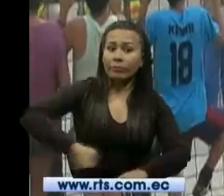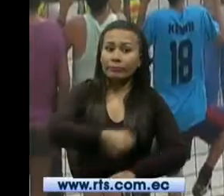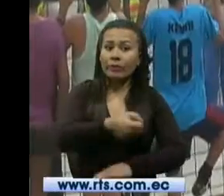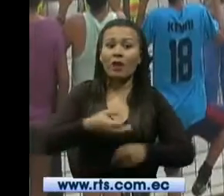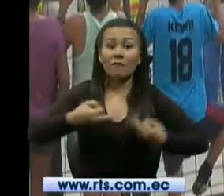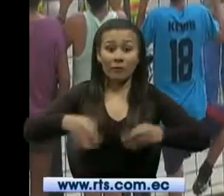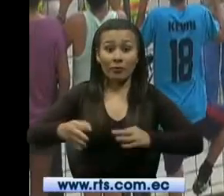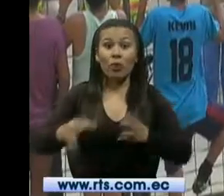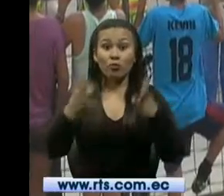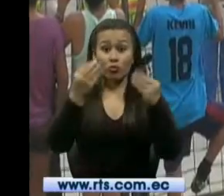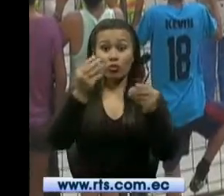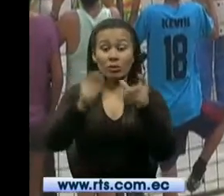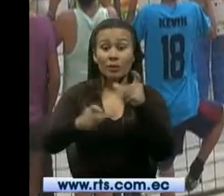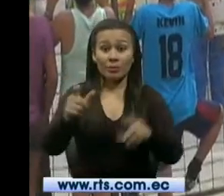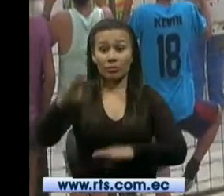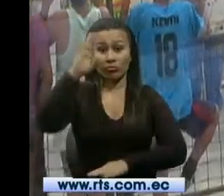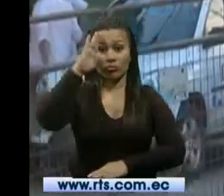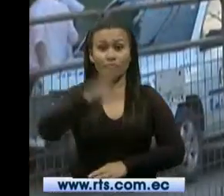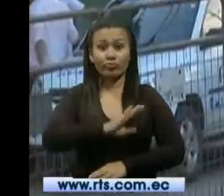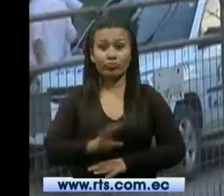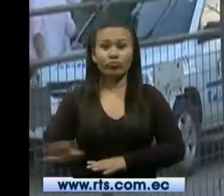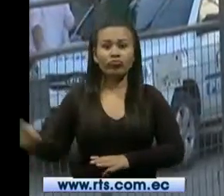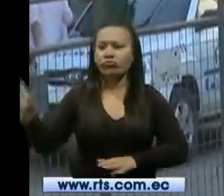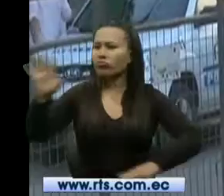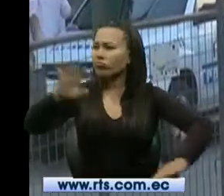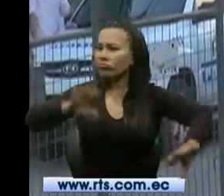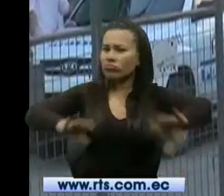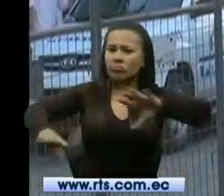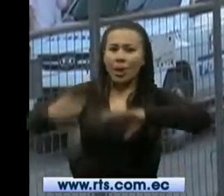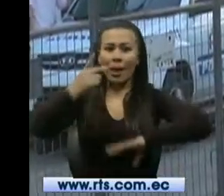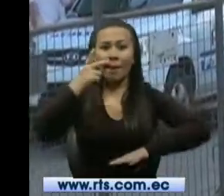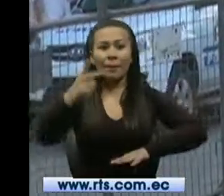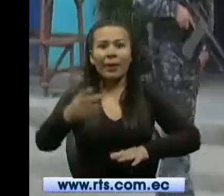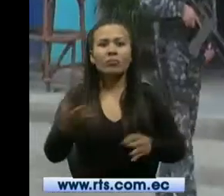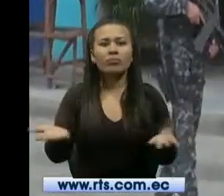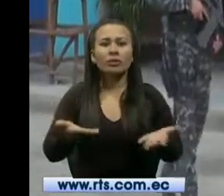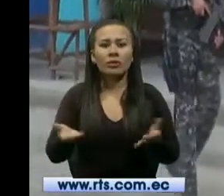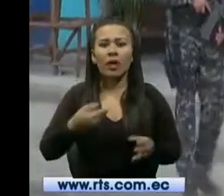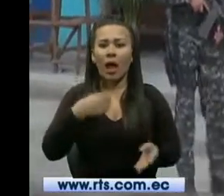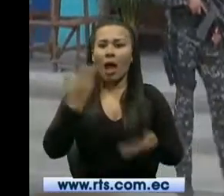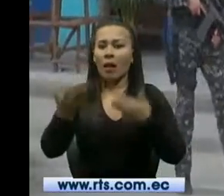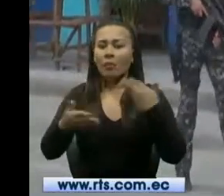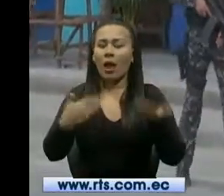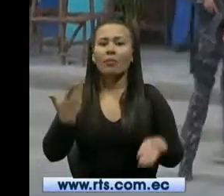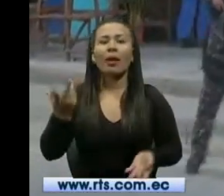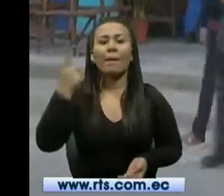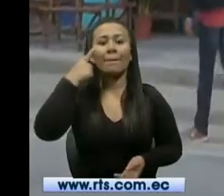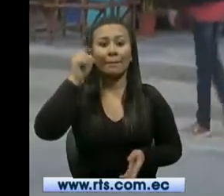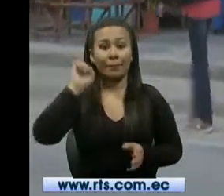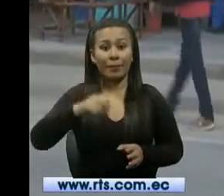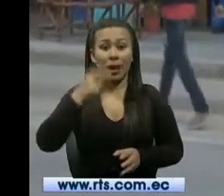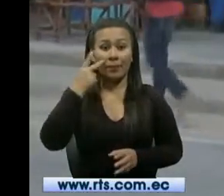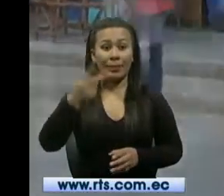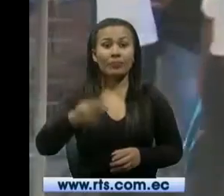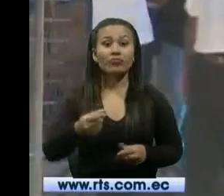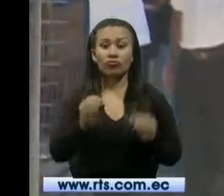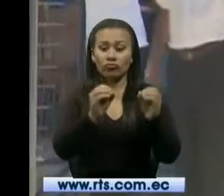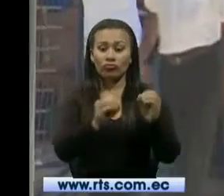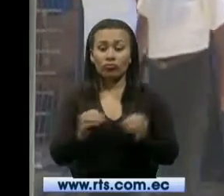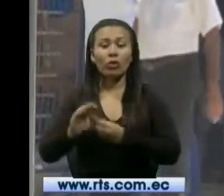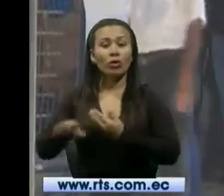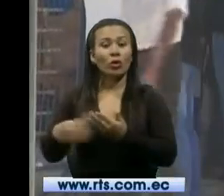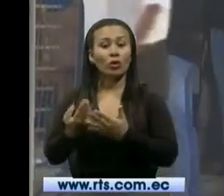febrero. Gran cantidad de elementos policiales se movilizaron hasta esta comunidad para garantizar que se desarrolle con normalidad esta